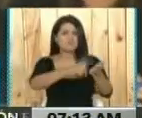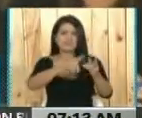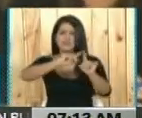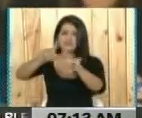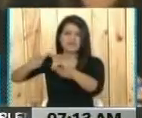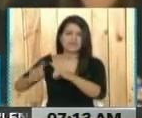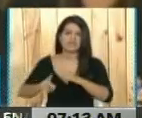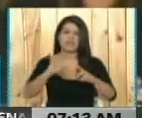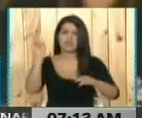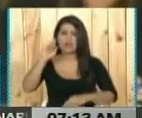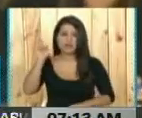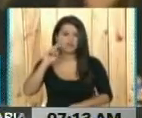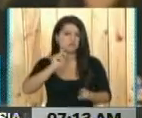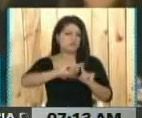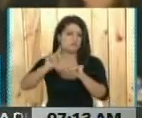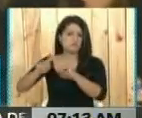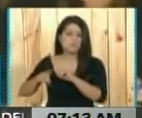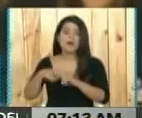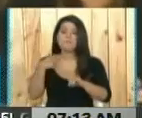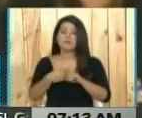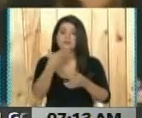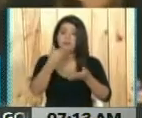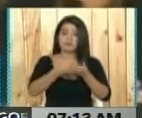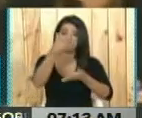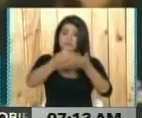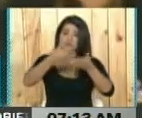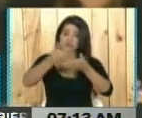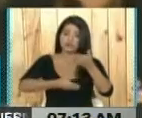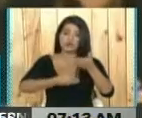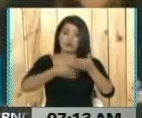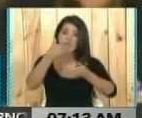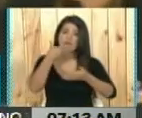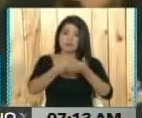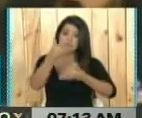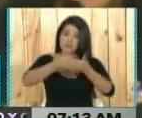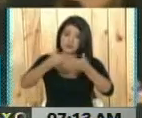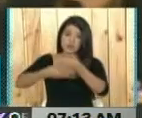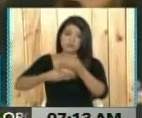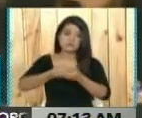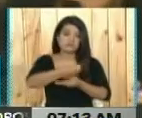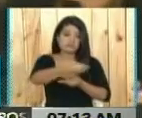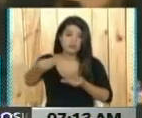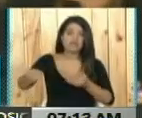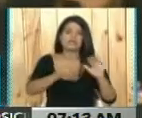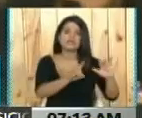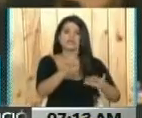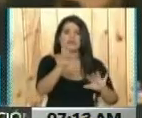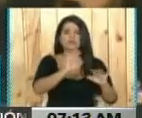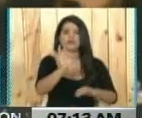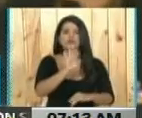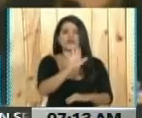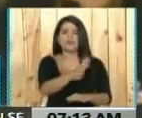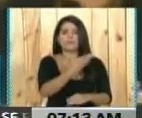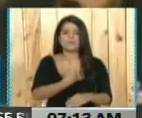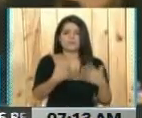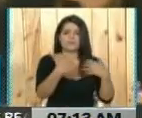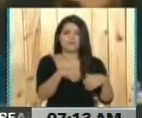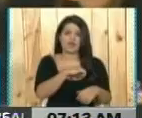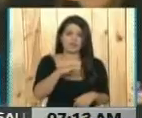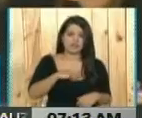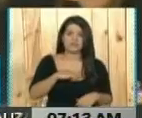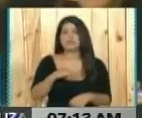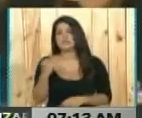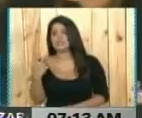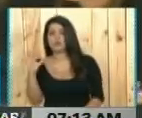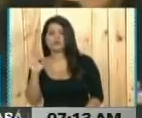para operar en el espectro electromagnético, 67% es controlado por empresas privadas, 5% por el Estado y 28% ha